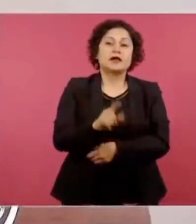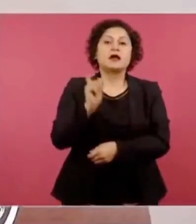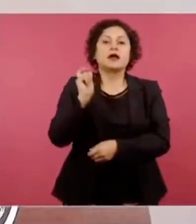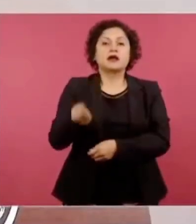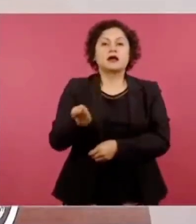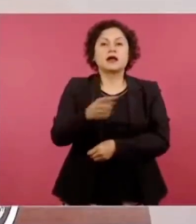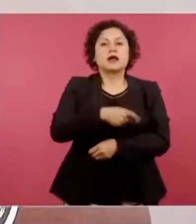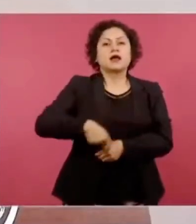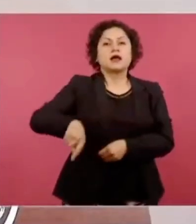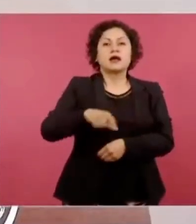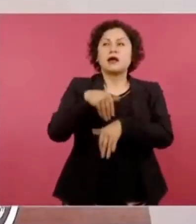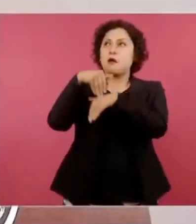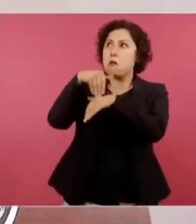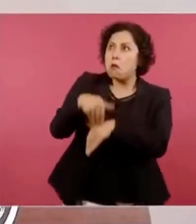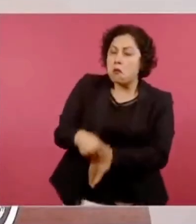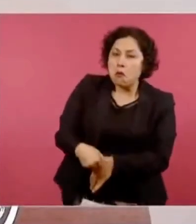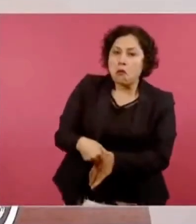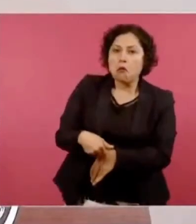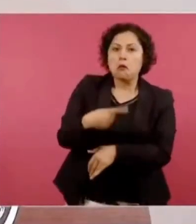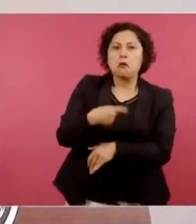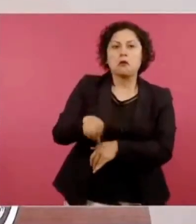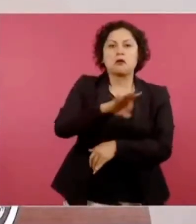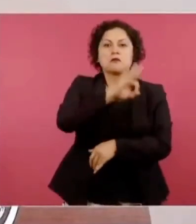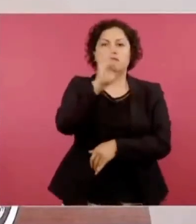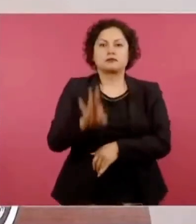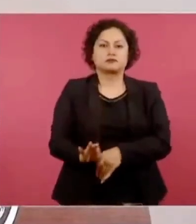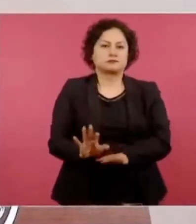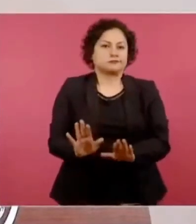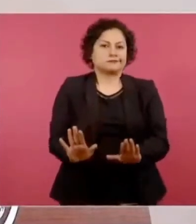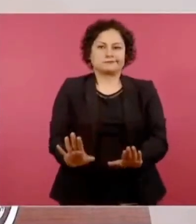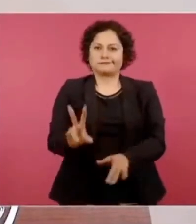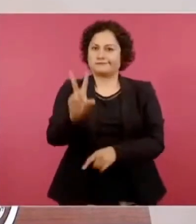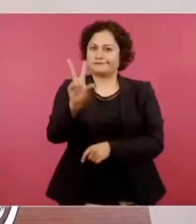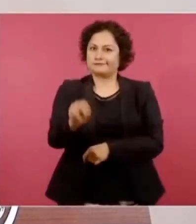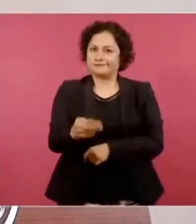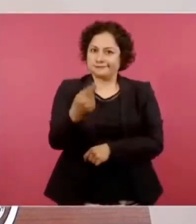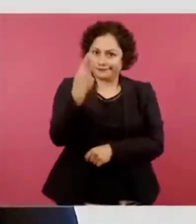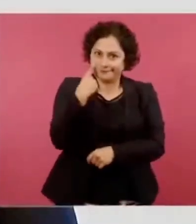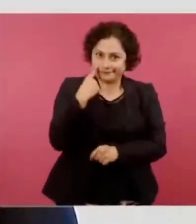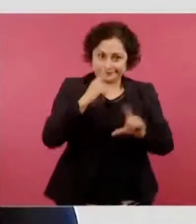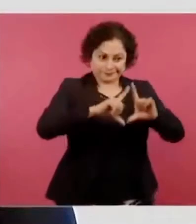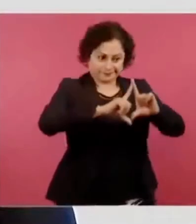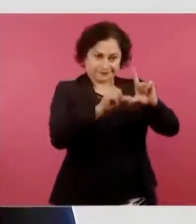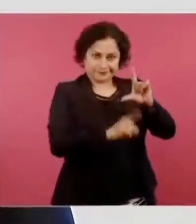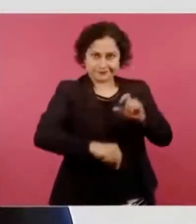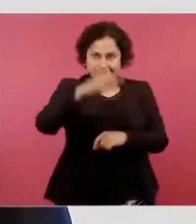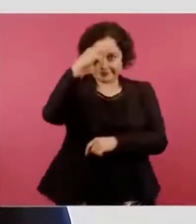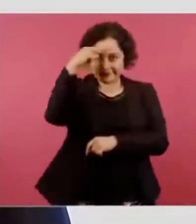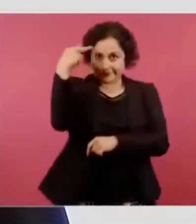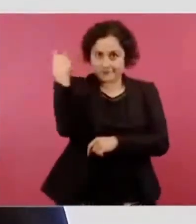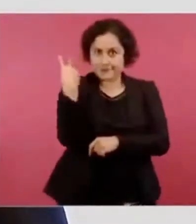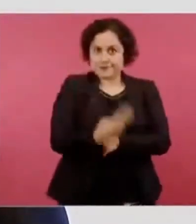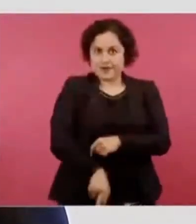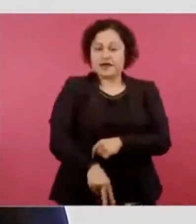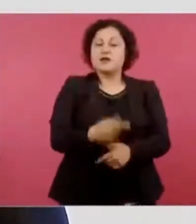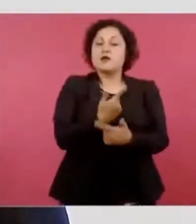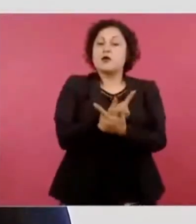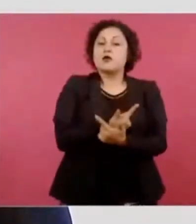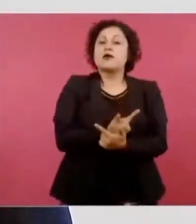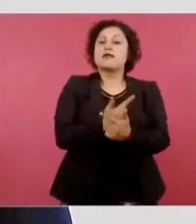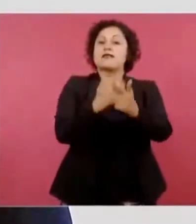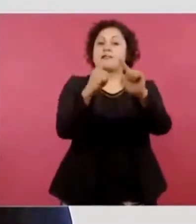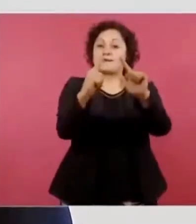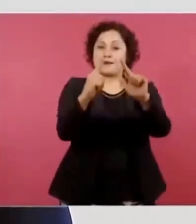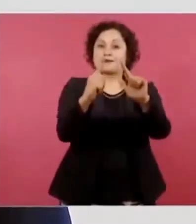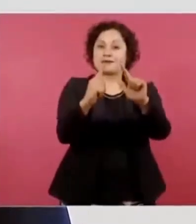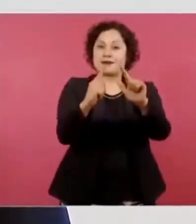a autodeterminarse. En el caso de México, la soberanía nacional reside esencial y originalmente